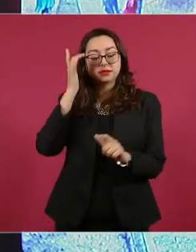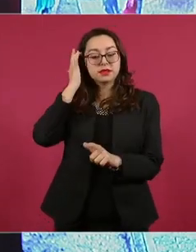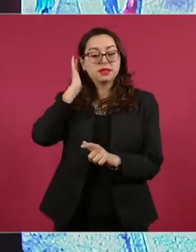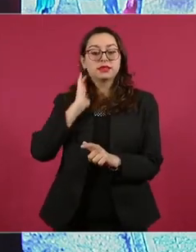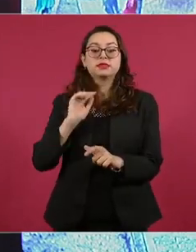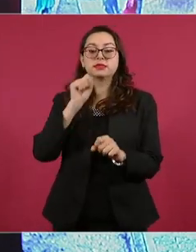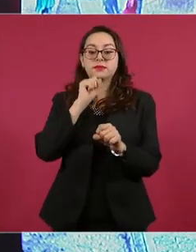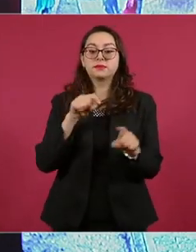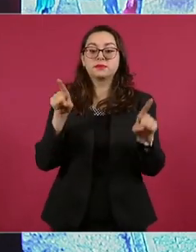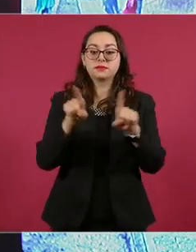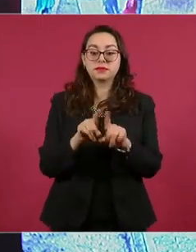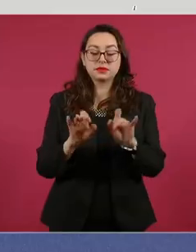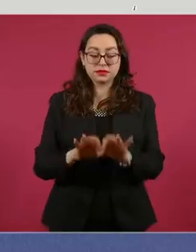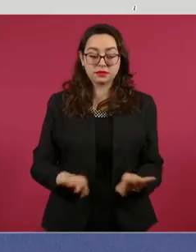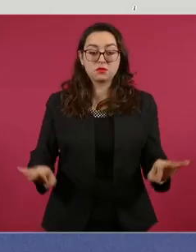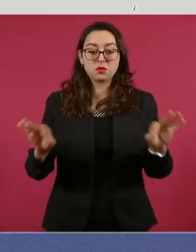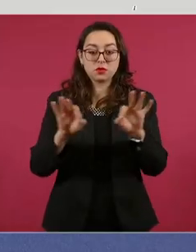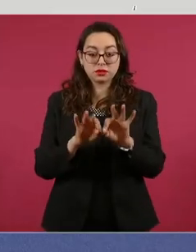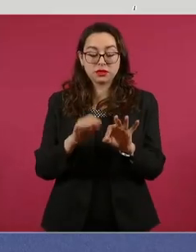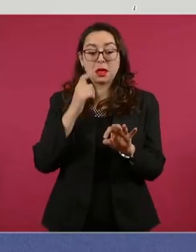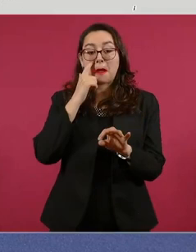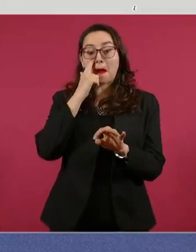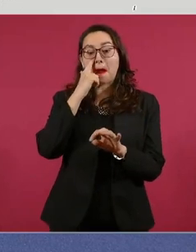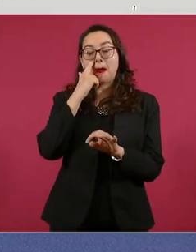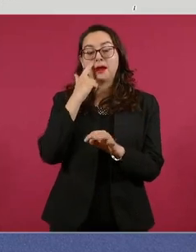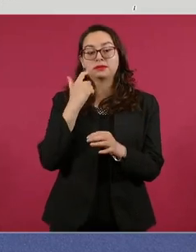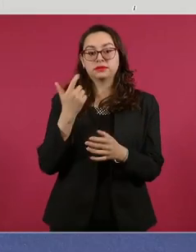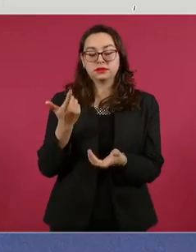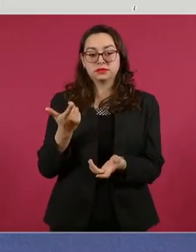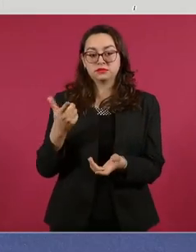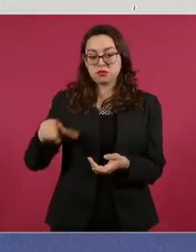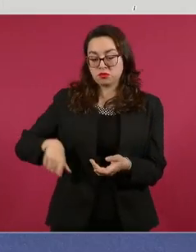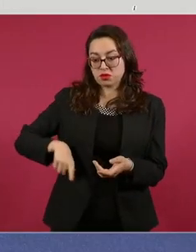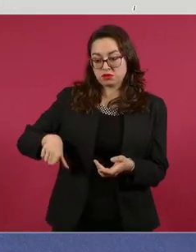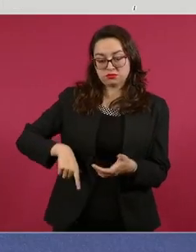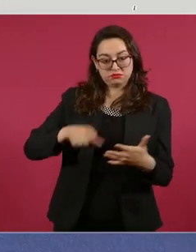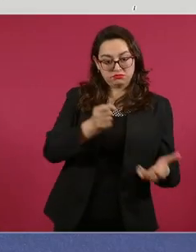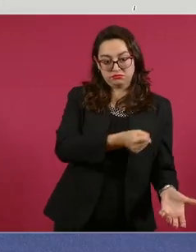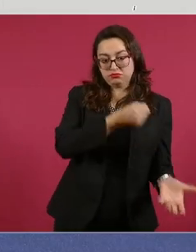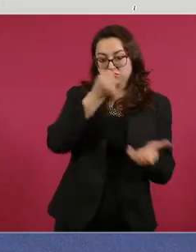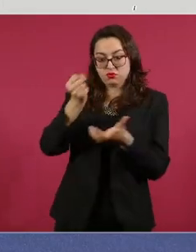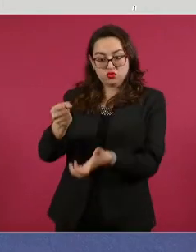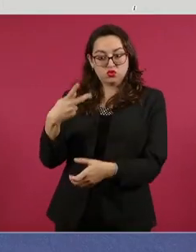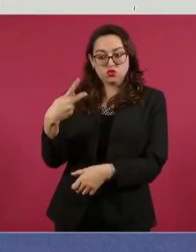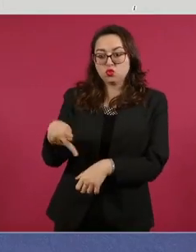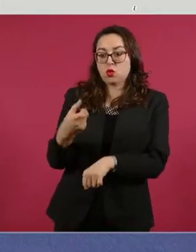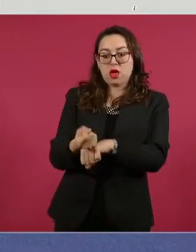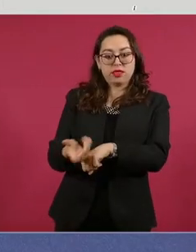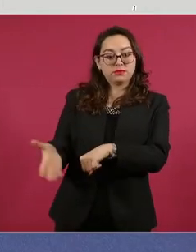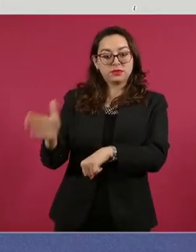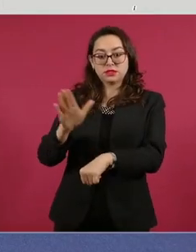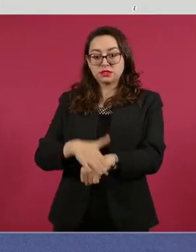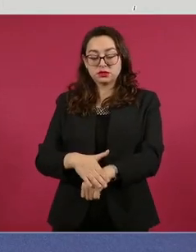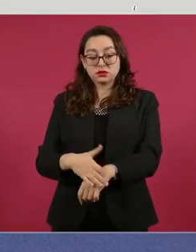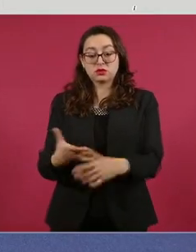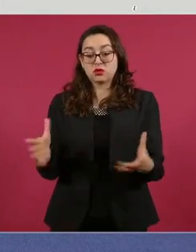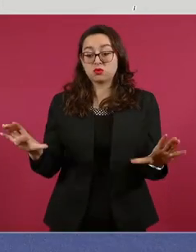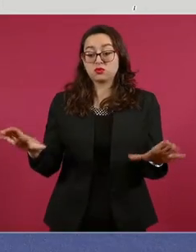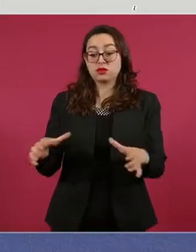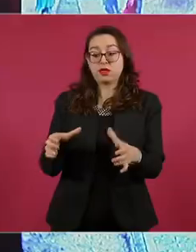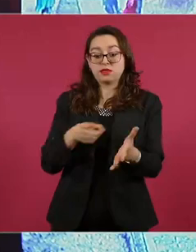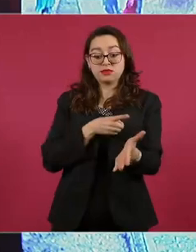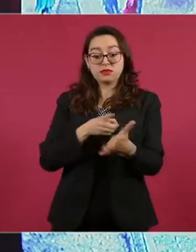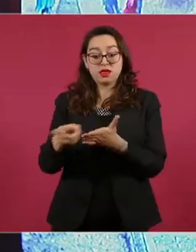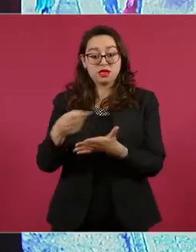recibir y administrar recursos públicos de manera directa y defender sus derechos colectivos ante